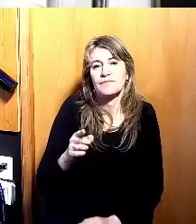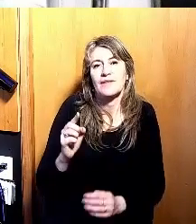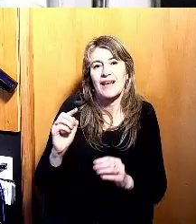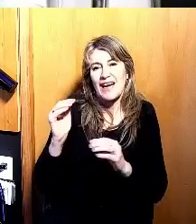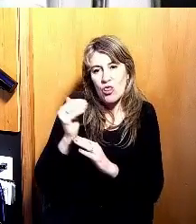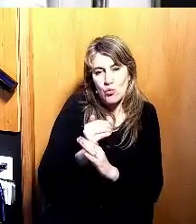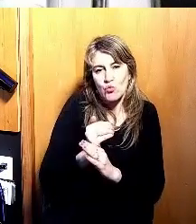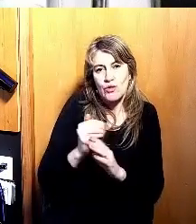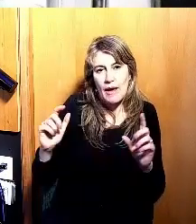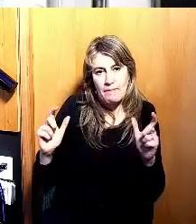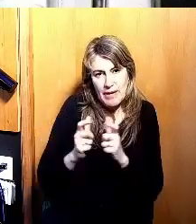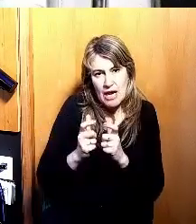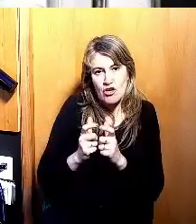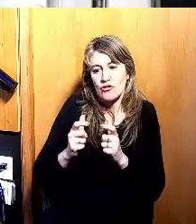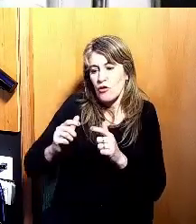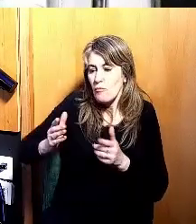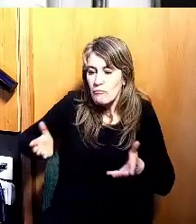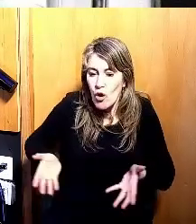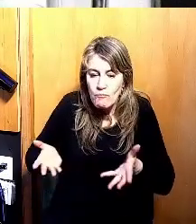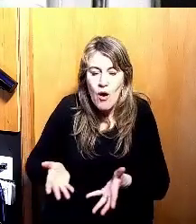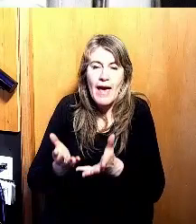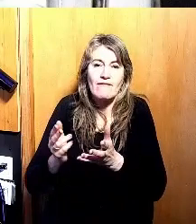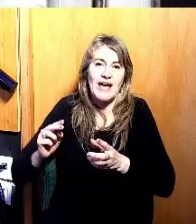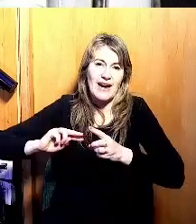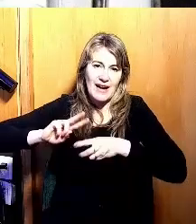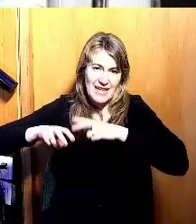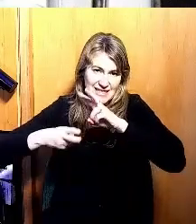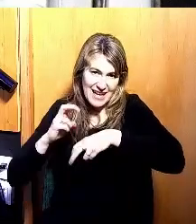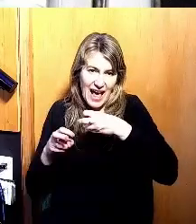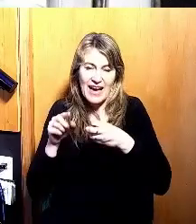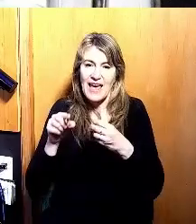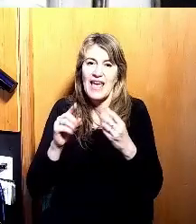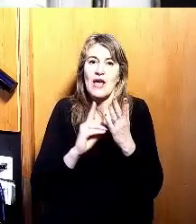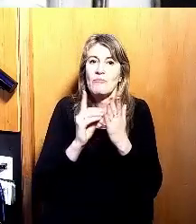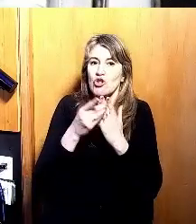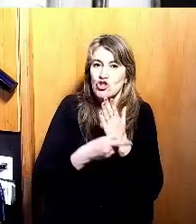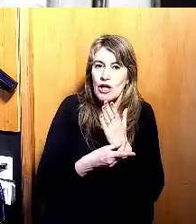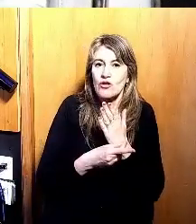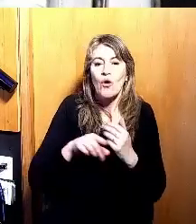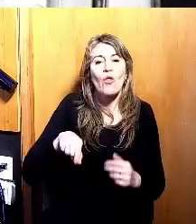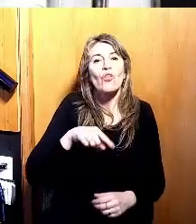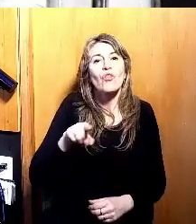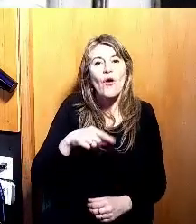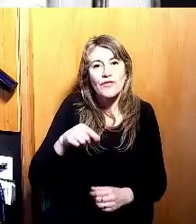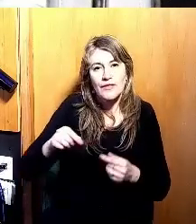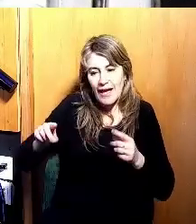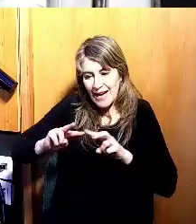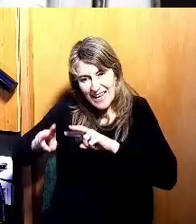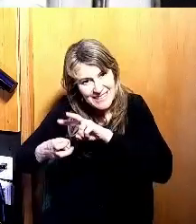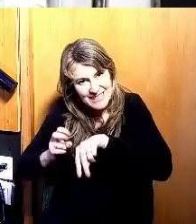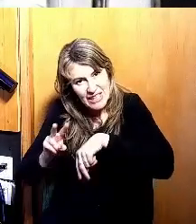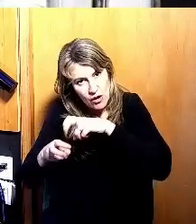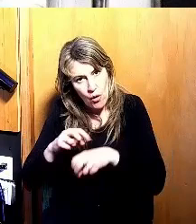y promover el reciclaje en Uruguay. Y salió un proyecto fantástico que se llama Dónde Reciclo. Muchas veces decimos que es